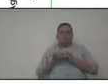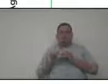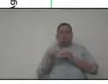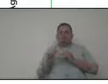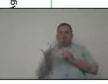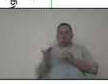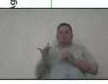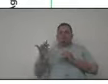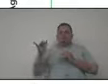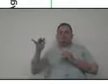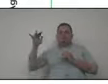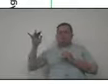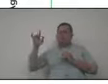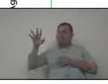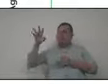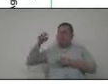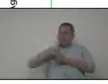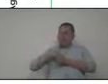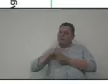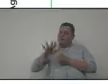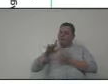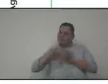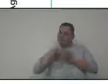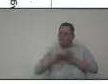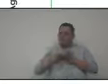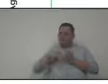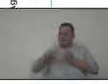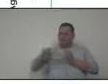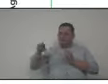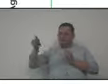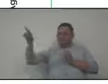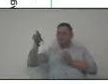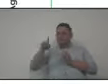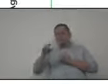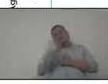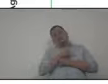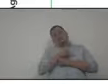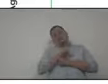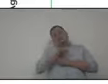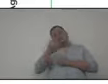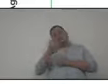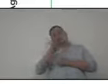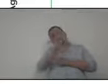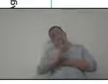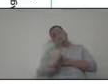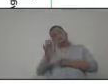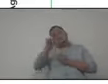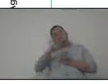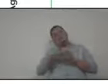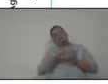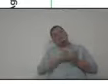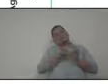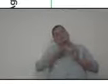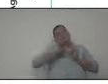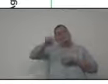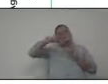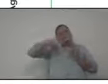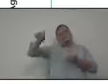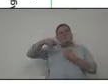pues las remisiones de Yopal hacia otros departamentos. Vemos cómo Yopal fue un incremento